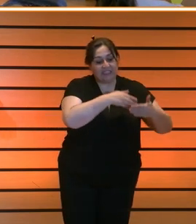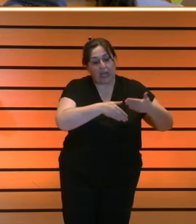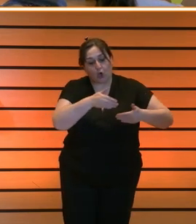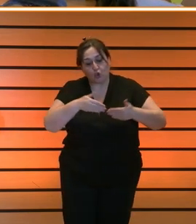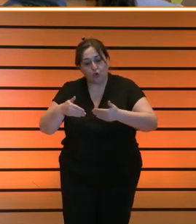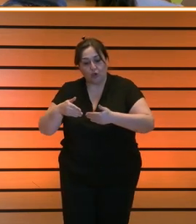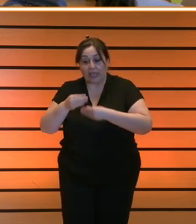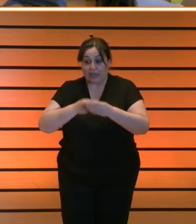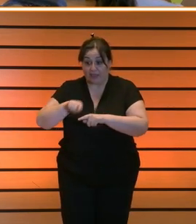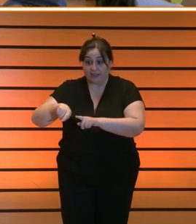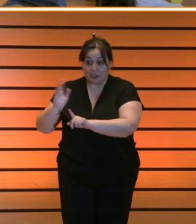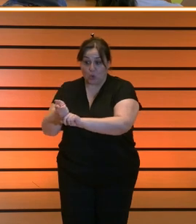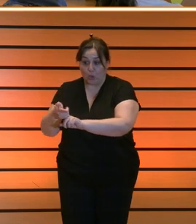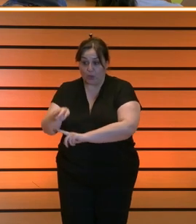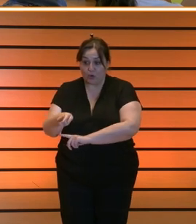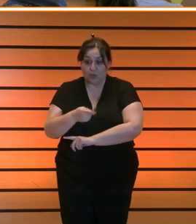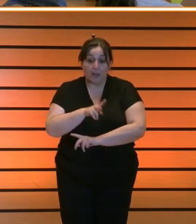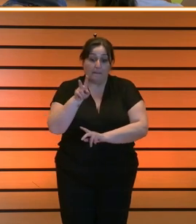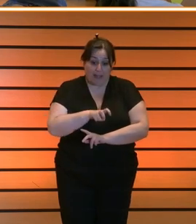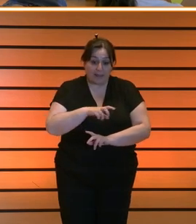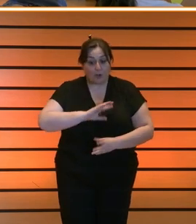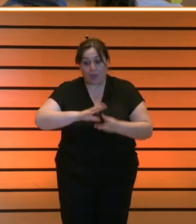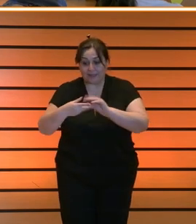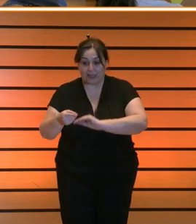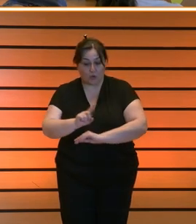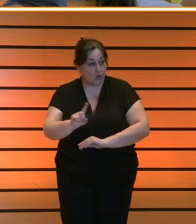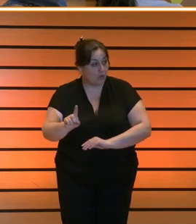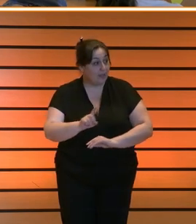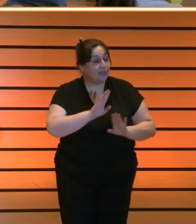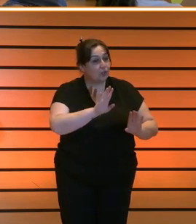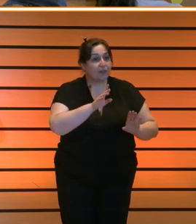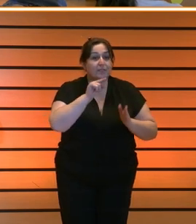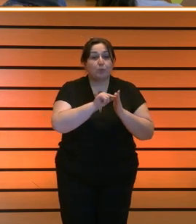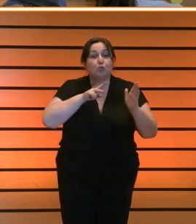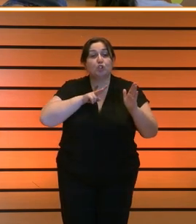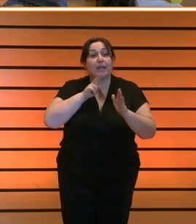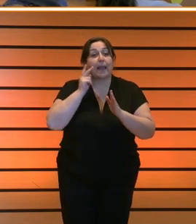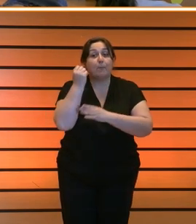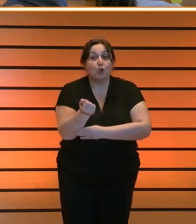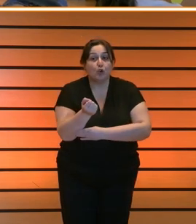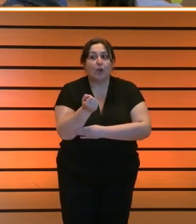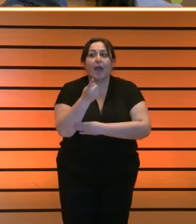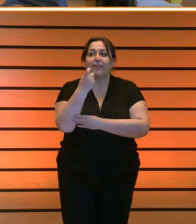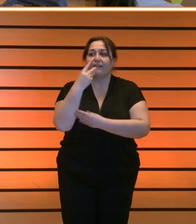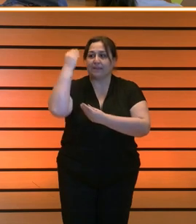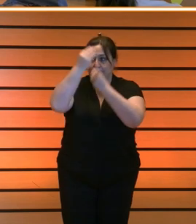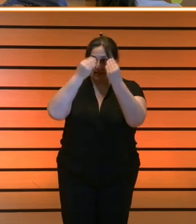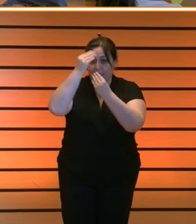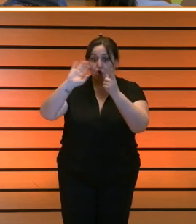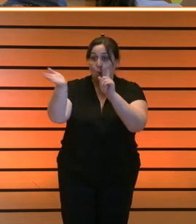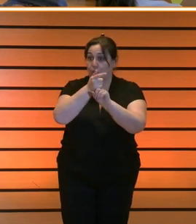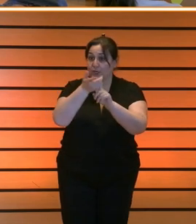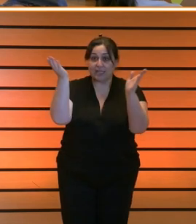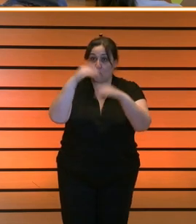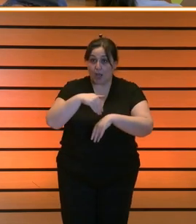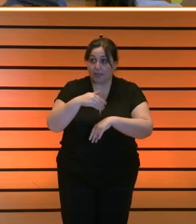habría que hacer de esa solución que vale pero que no está adaptada o sea por lo tanto dentro de los puntos de apoyo hay que pensar en soluciones que no